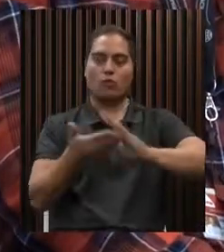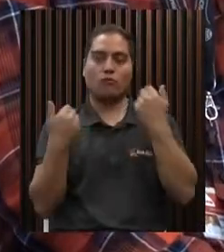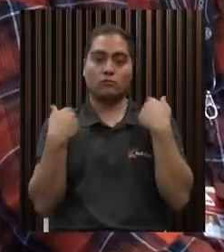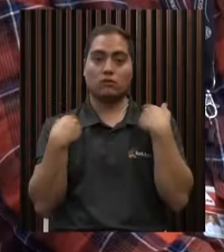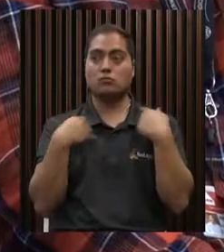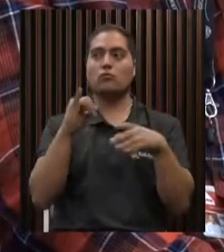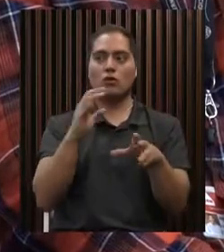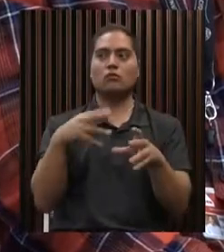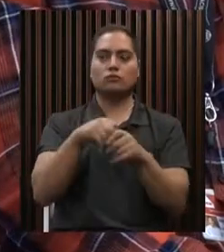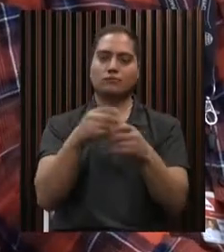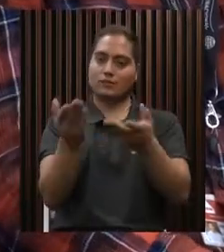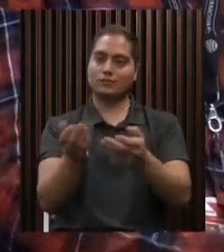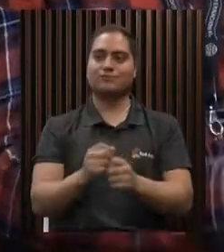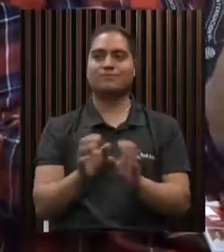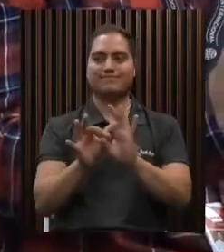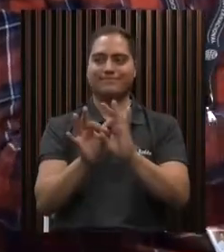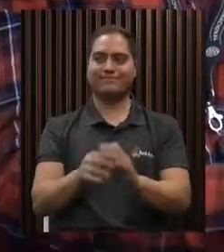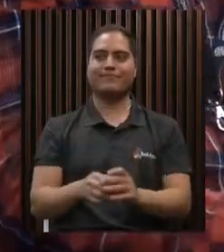eso. Gracias.